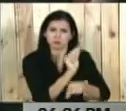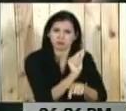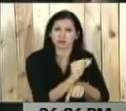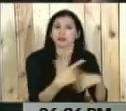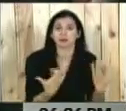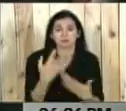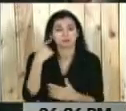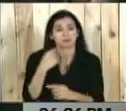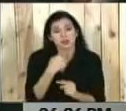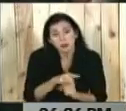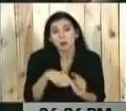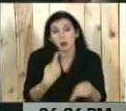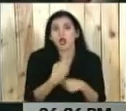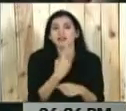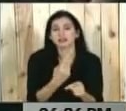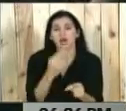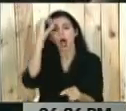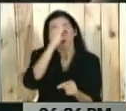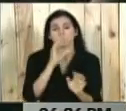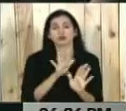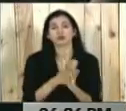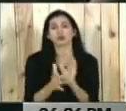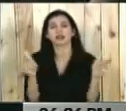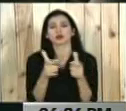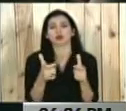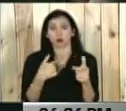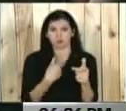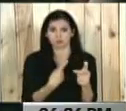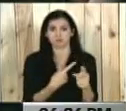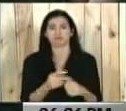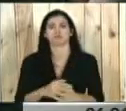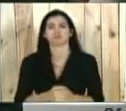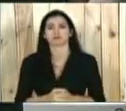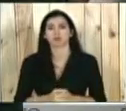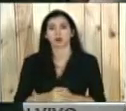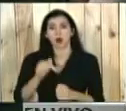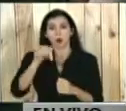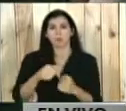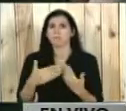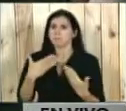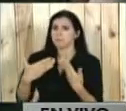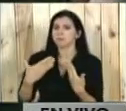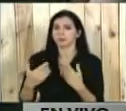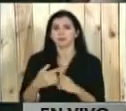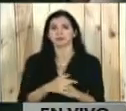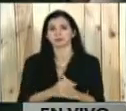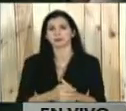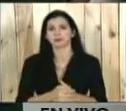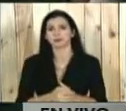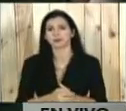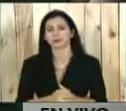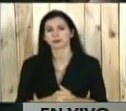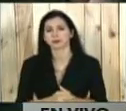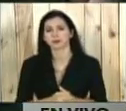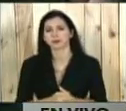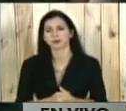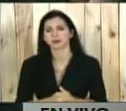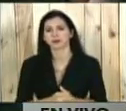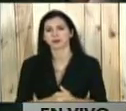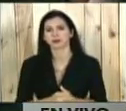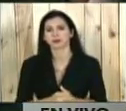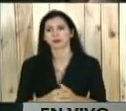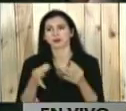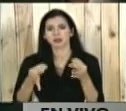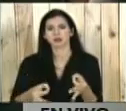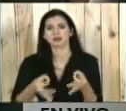de mucha armonía la de hoy, de mucha empatía en la visión.